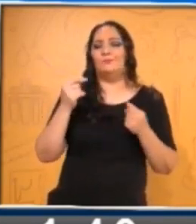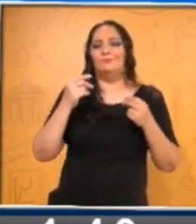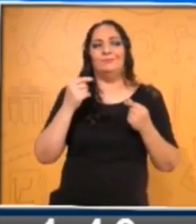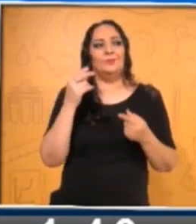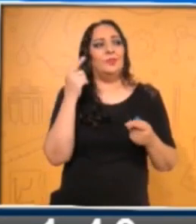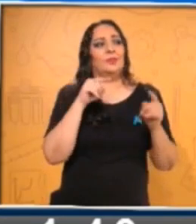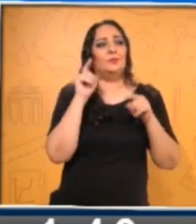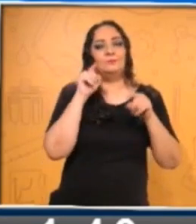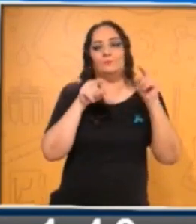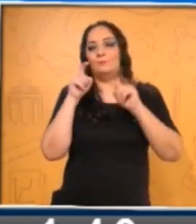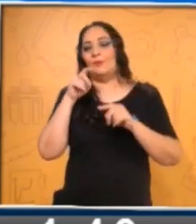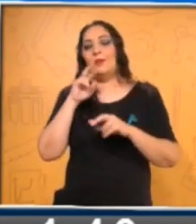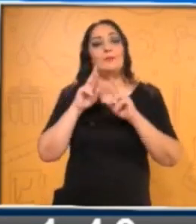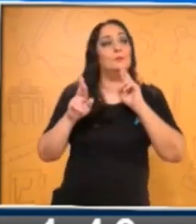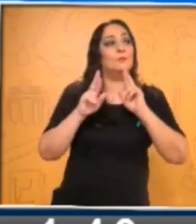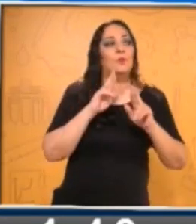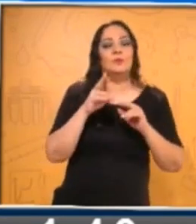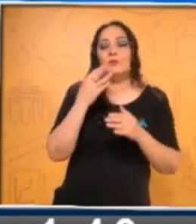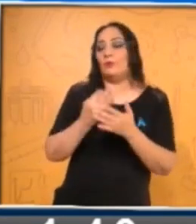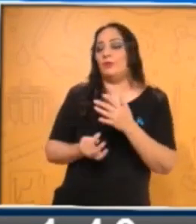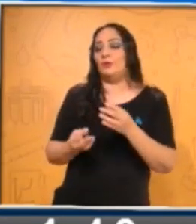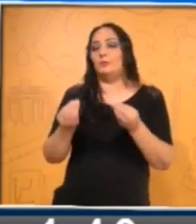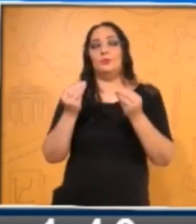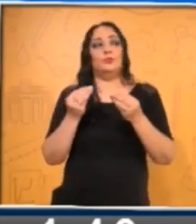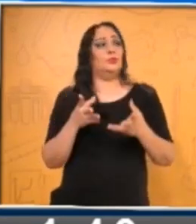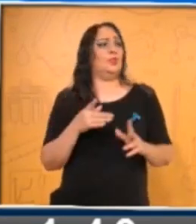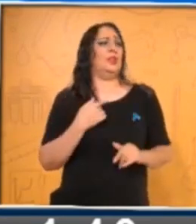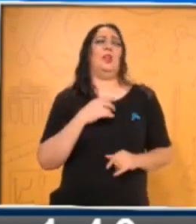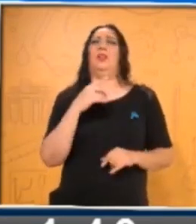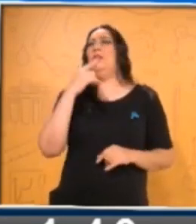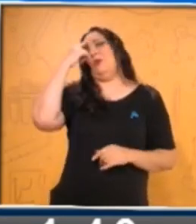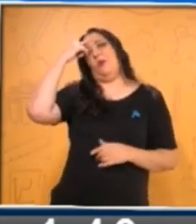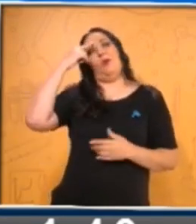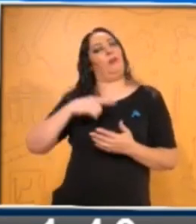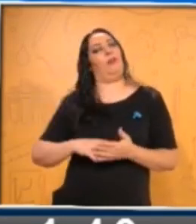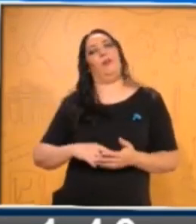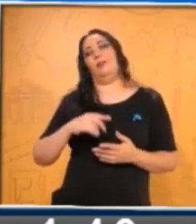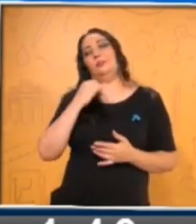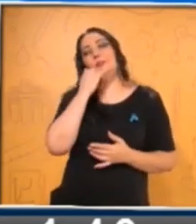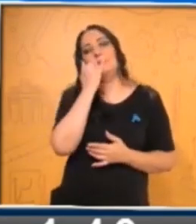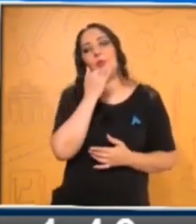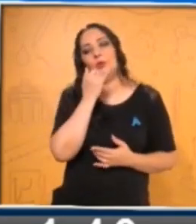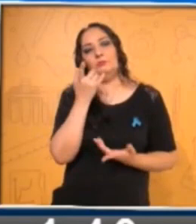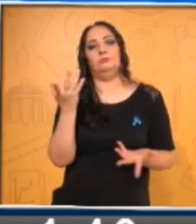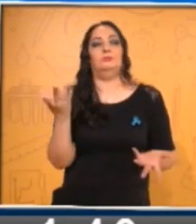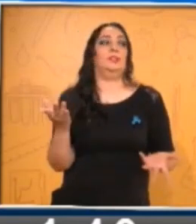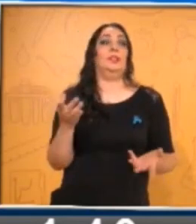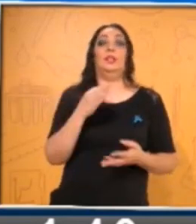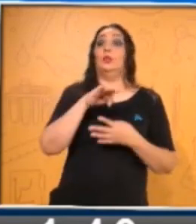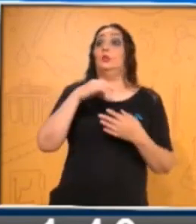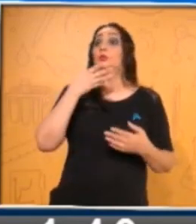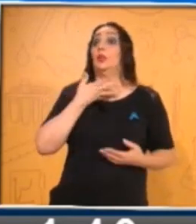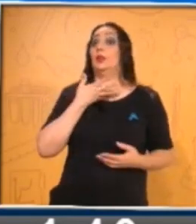Ahí va, ya casi, faltan bastantes. No creo que se equivoquen en esta vez. Imagínate que todos salgan con la respuesta